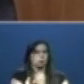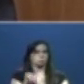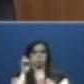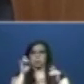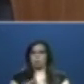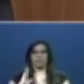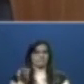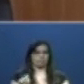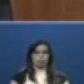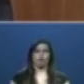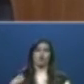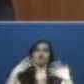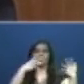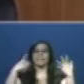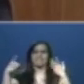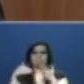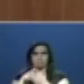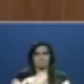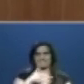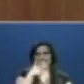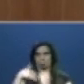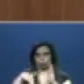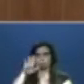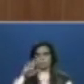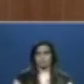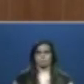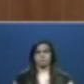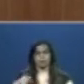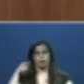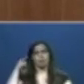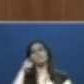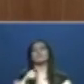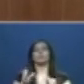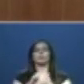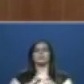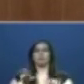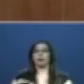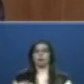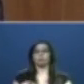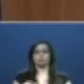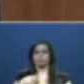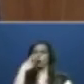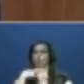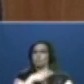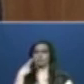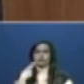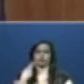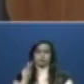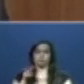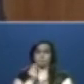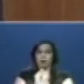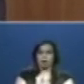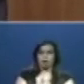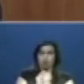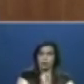86,500 en el último curso un objetivo al que la junta acordó mantener su presupuesto dedicado a al estudio y